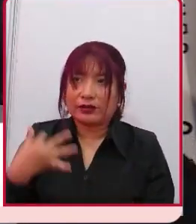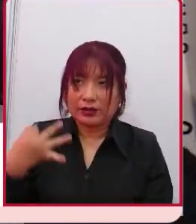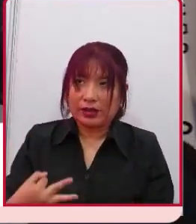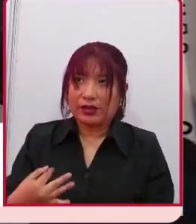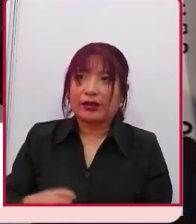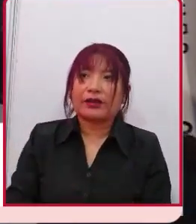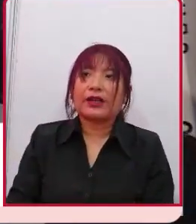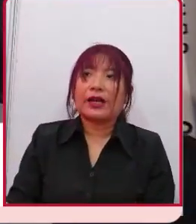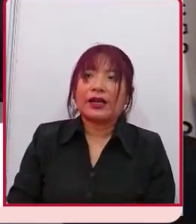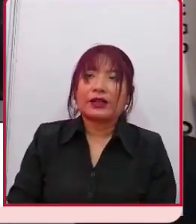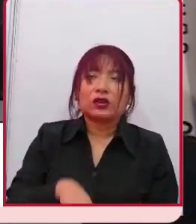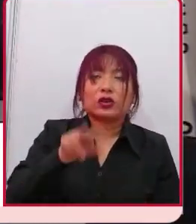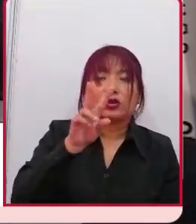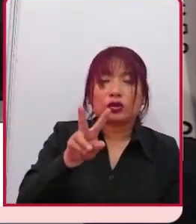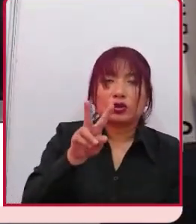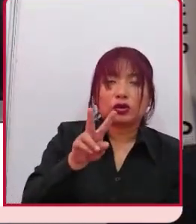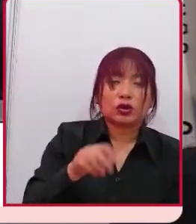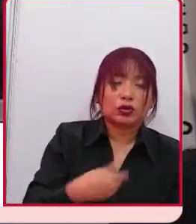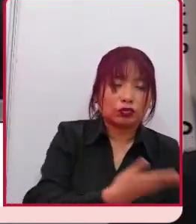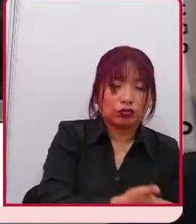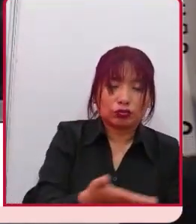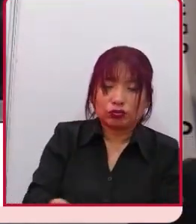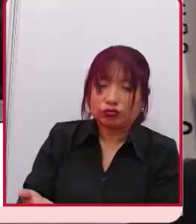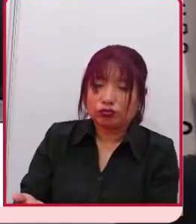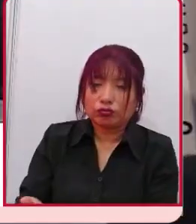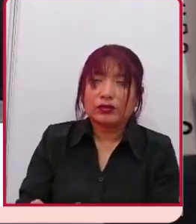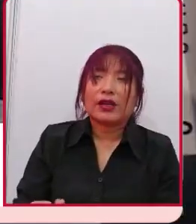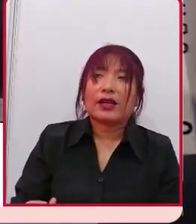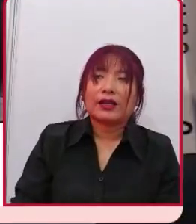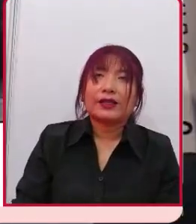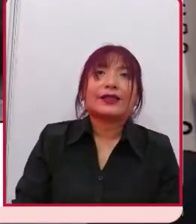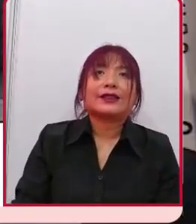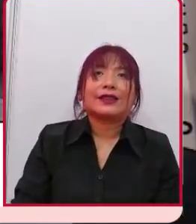son dominios que hasta hace un par de meses estaban